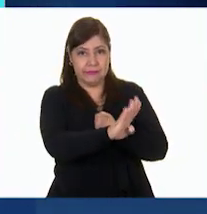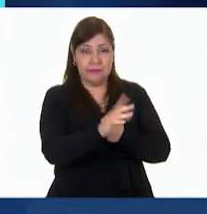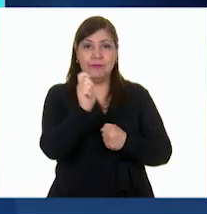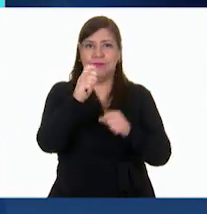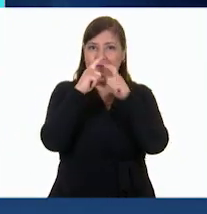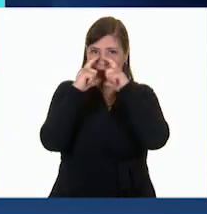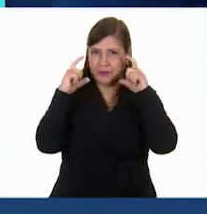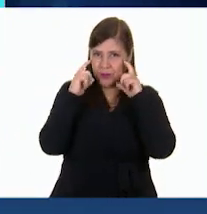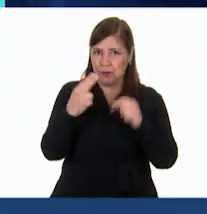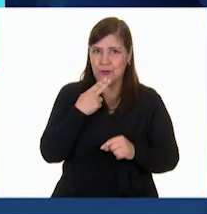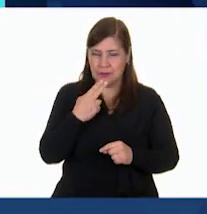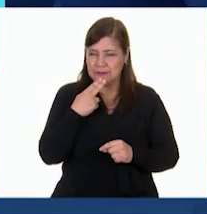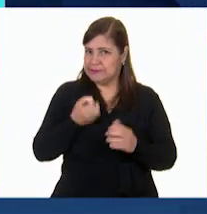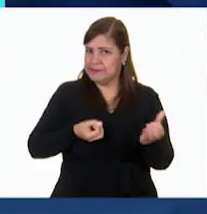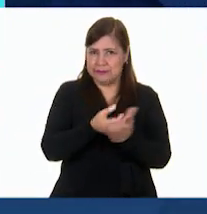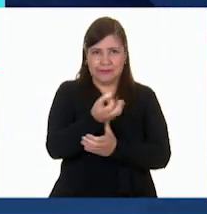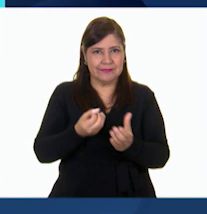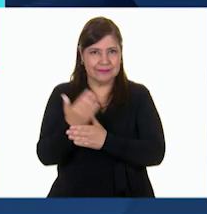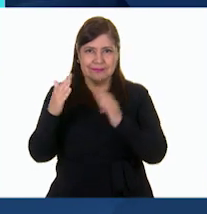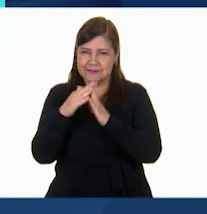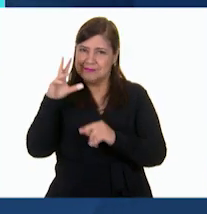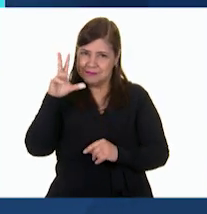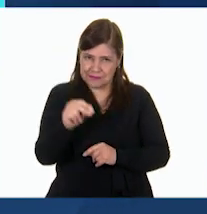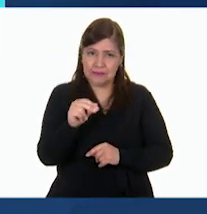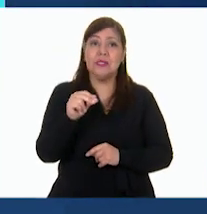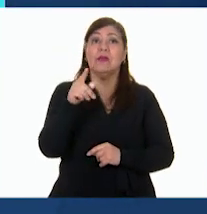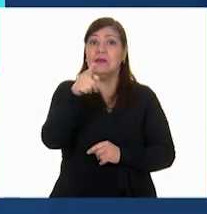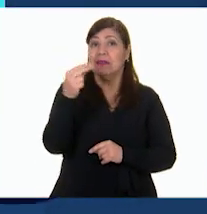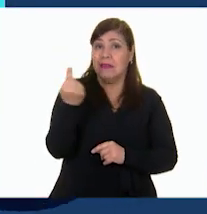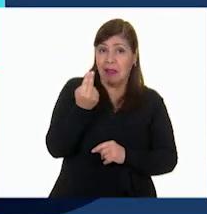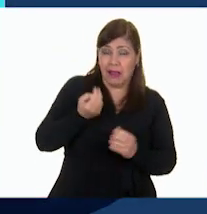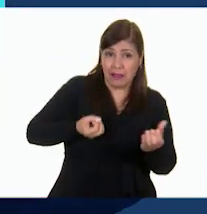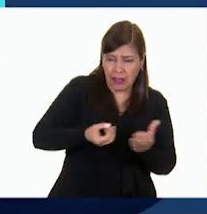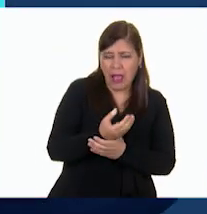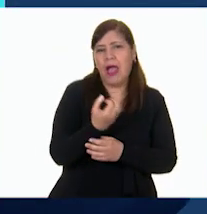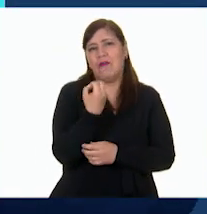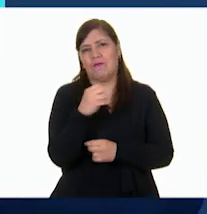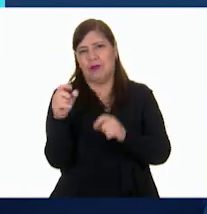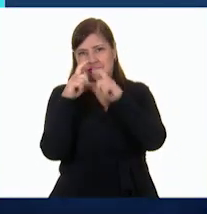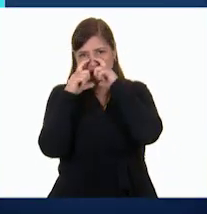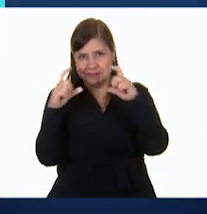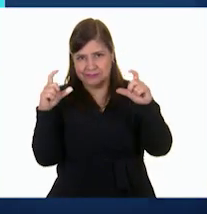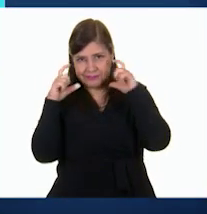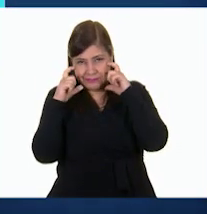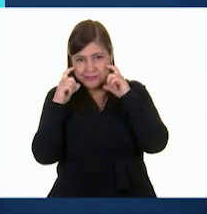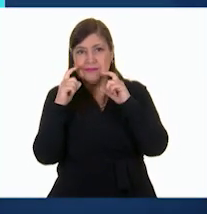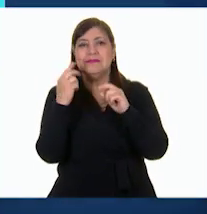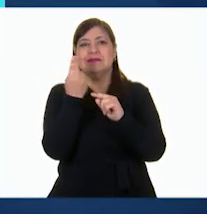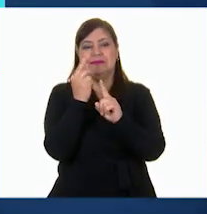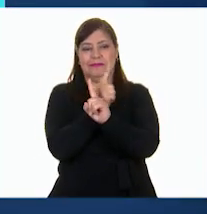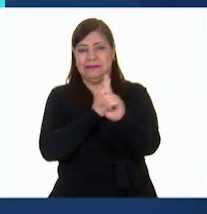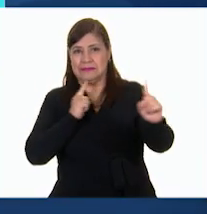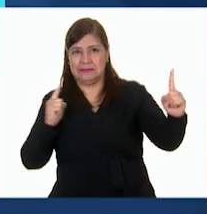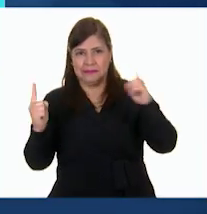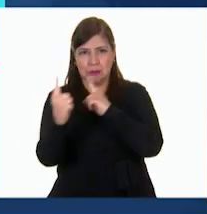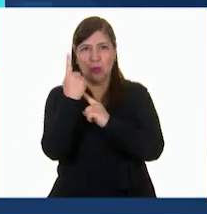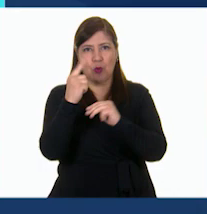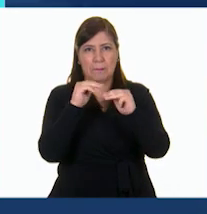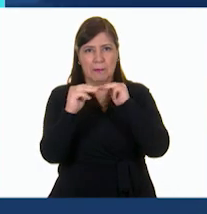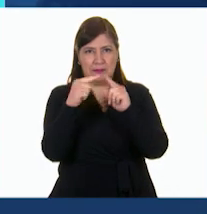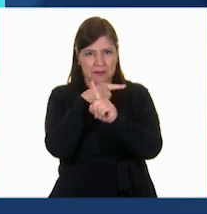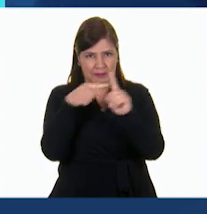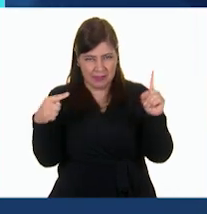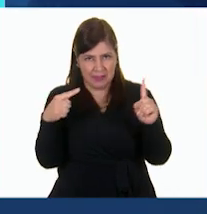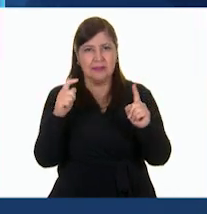Utiliza cubrebocas. No salgas de casa. Si tienes que hacerlo, recuerda que es obligatorio utilizarlo. Mantén una distancia mínima de